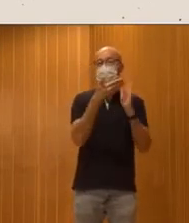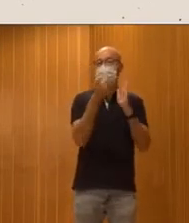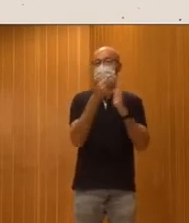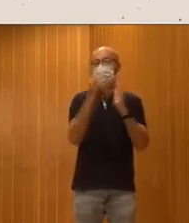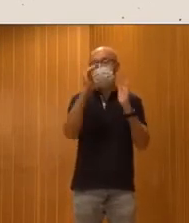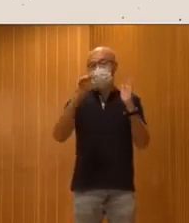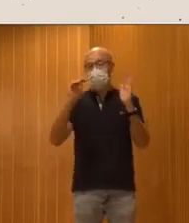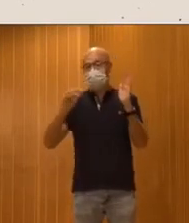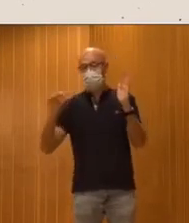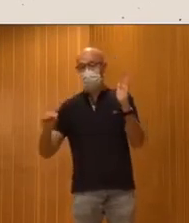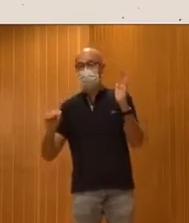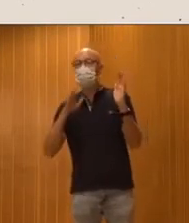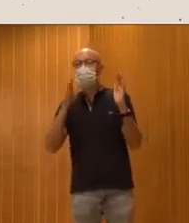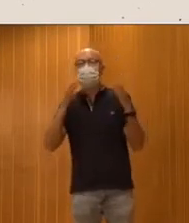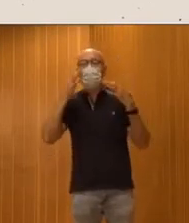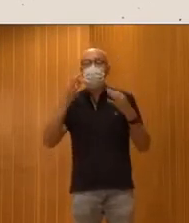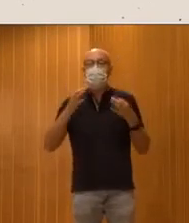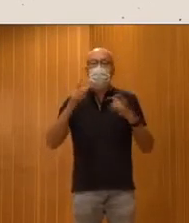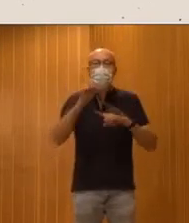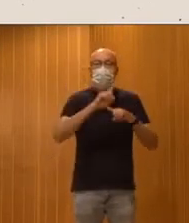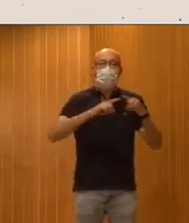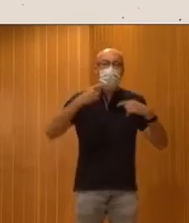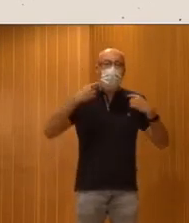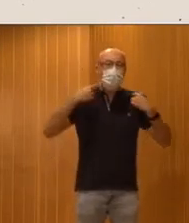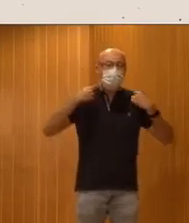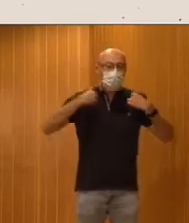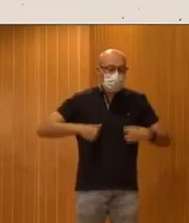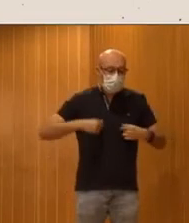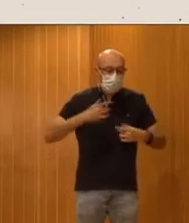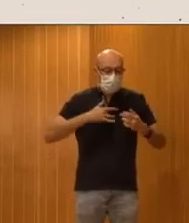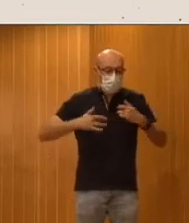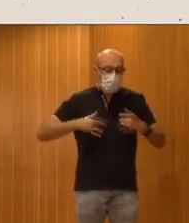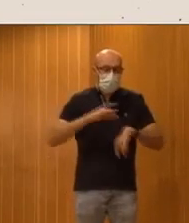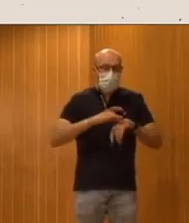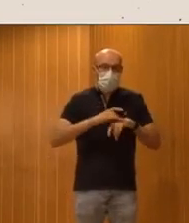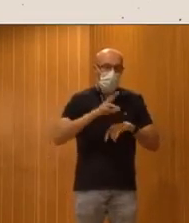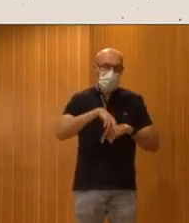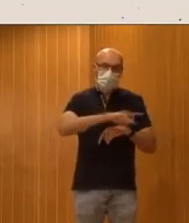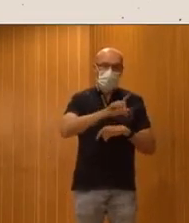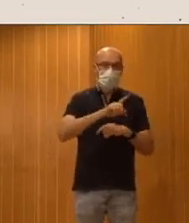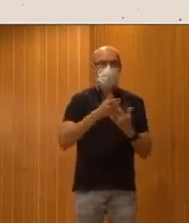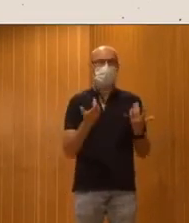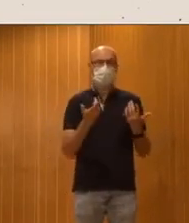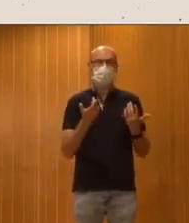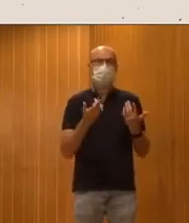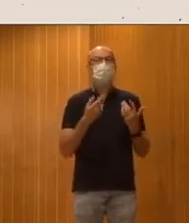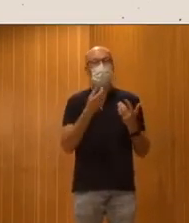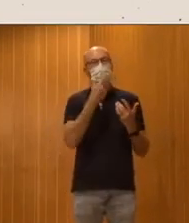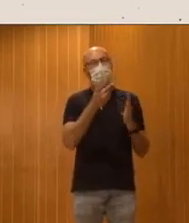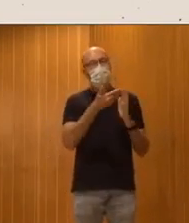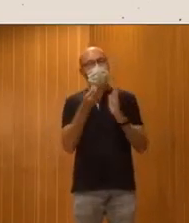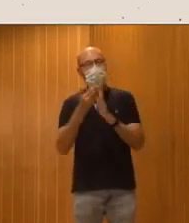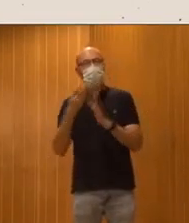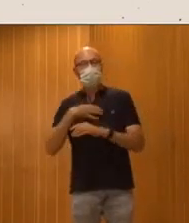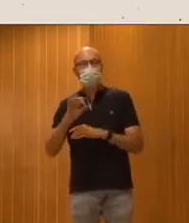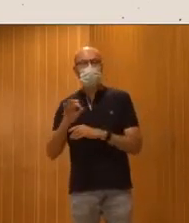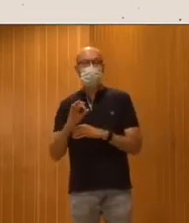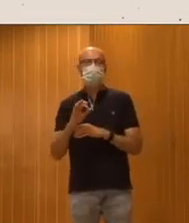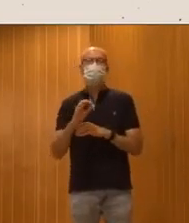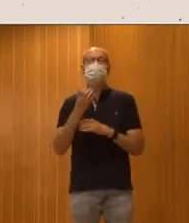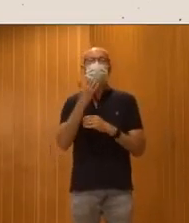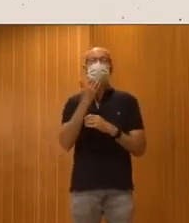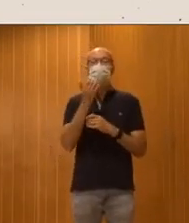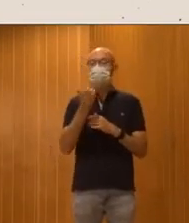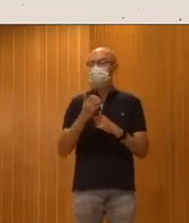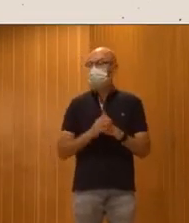cuenta que esas personas no tenían ningún problema médico y luego además, en vez de trabajar con síntomas, una persona puede tener